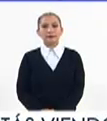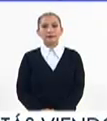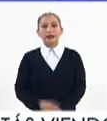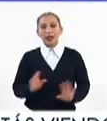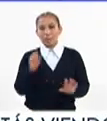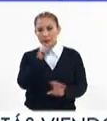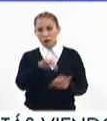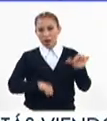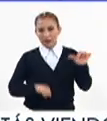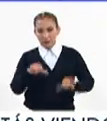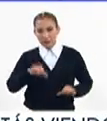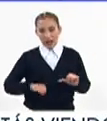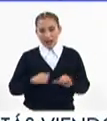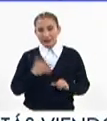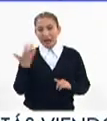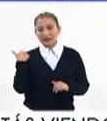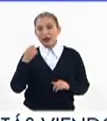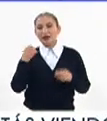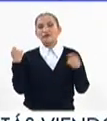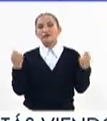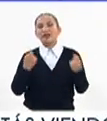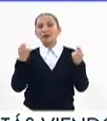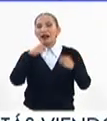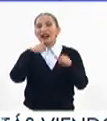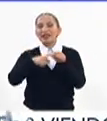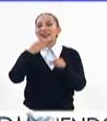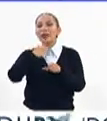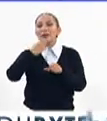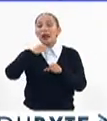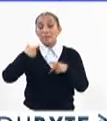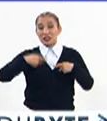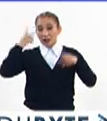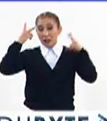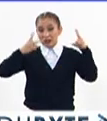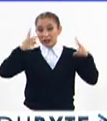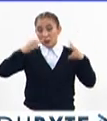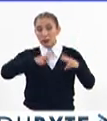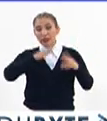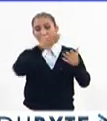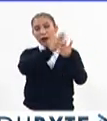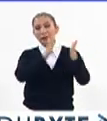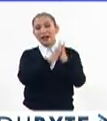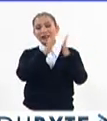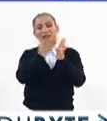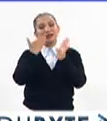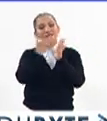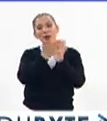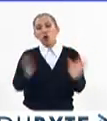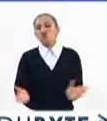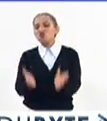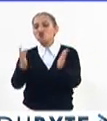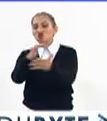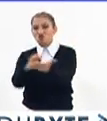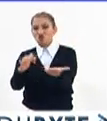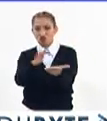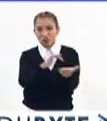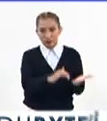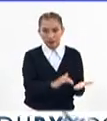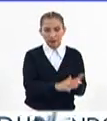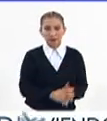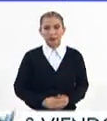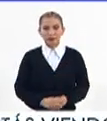Bueno, dentro de las actividades que se llevaron a cabo en el Festival Letras de Tepic, los visitantes pudieron participar en las jornadas de fomento a la